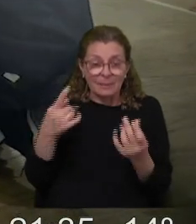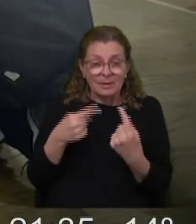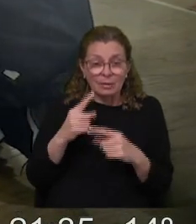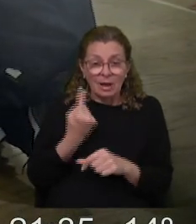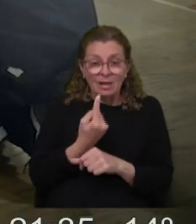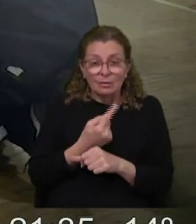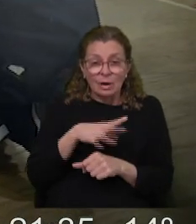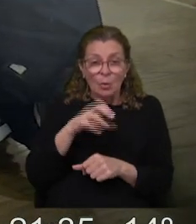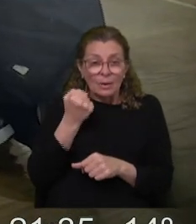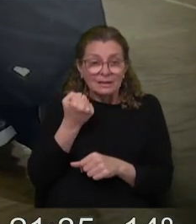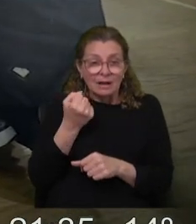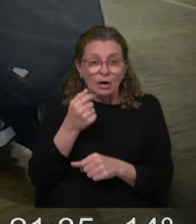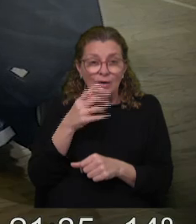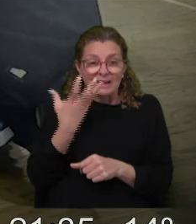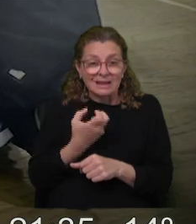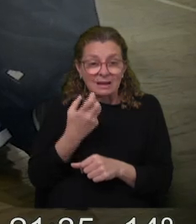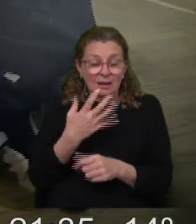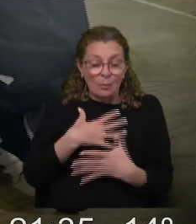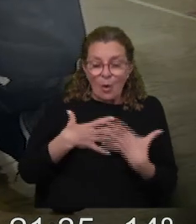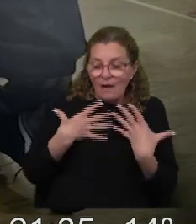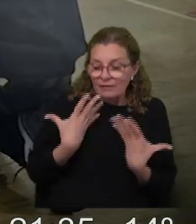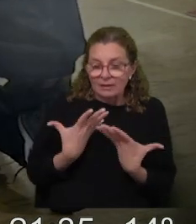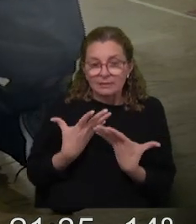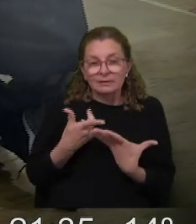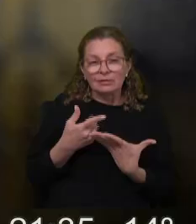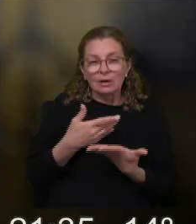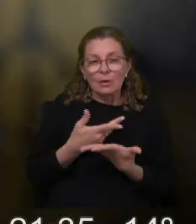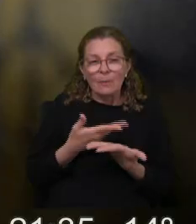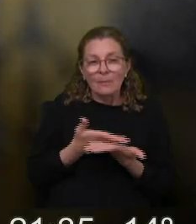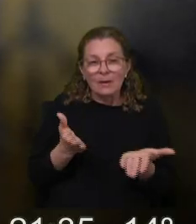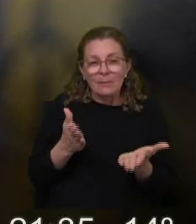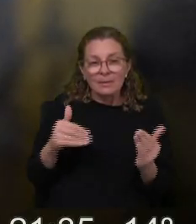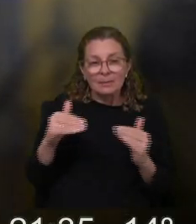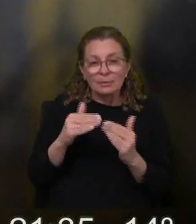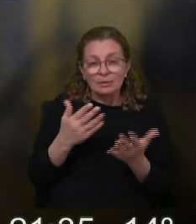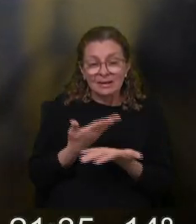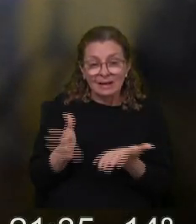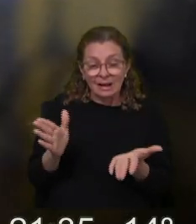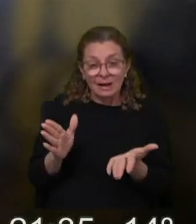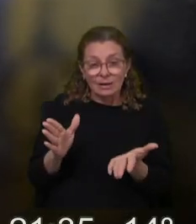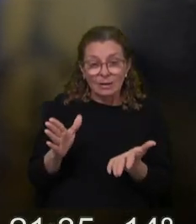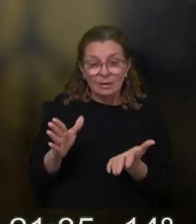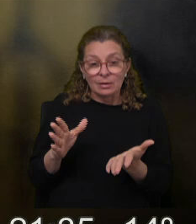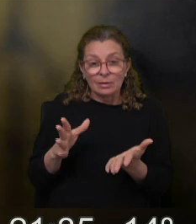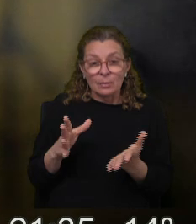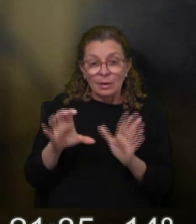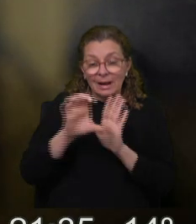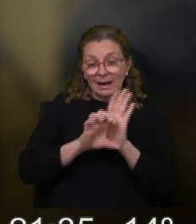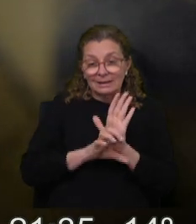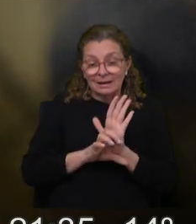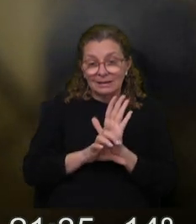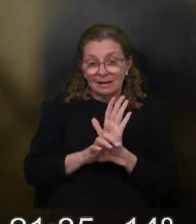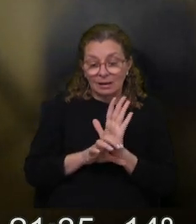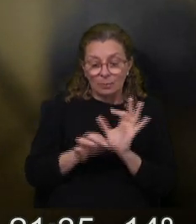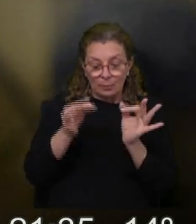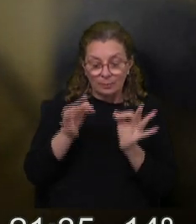uno encuentra lo que quiere ahí y lo que le conmueve. Entonces es lo mismo en la puesta en escena, es despojarla de cualquier característica